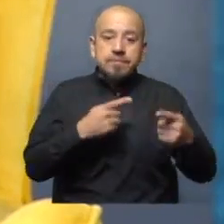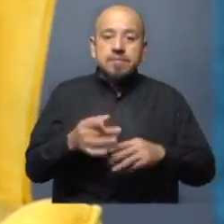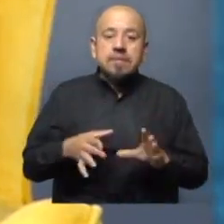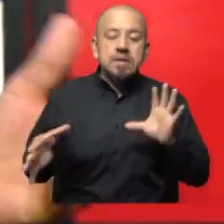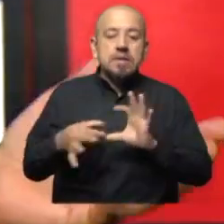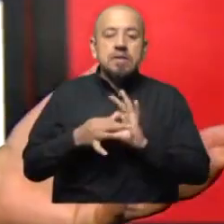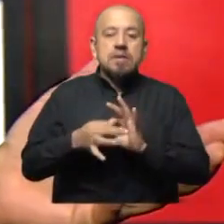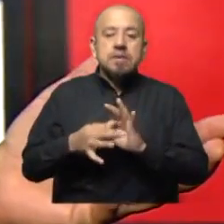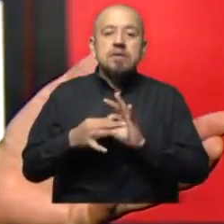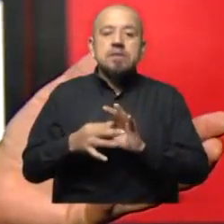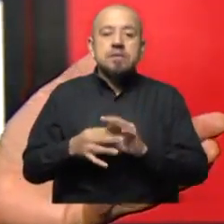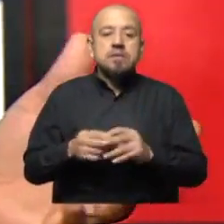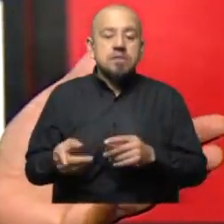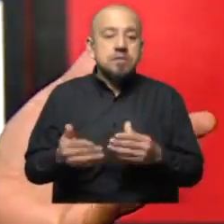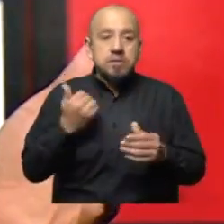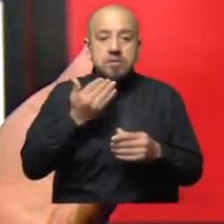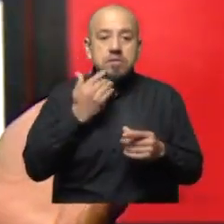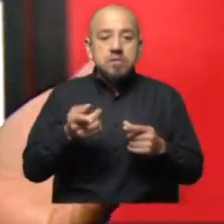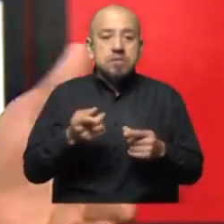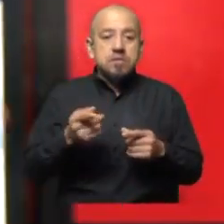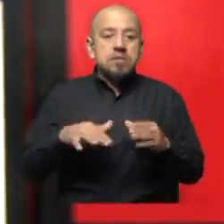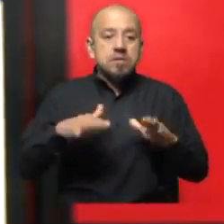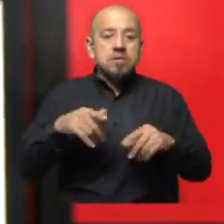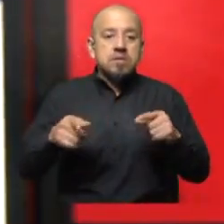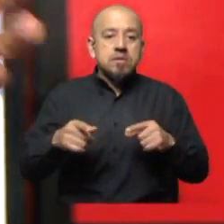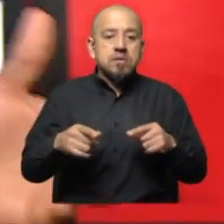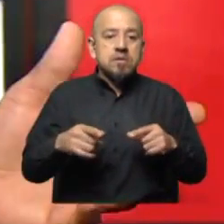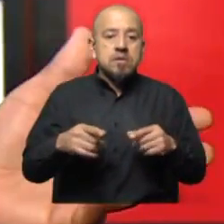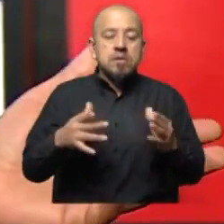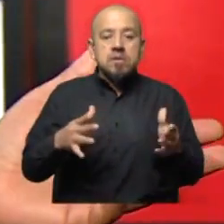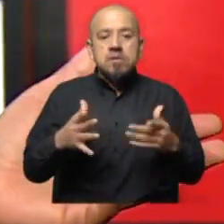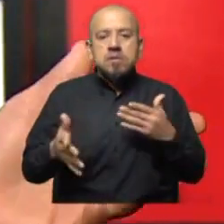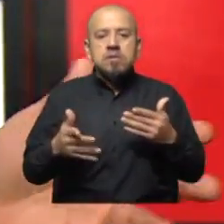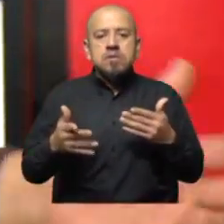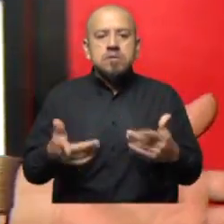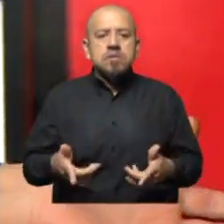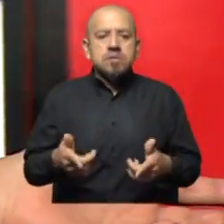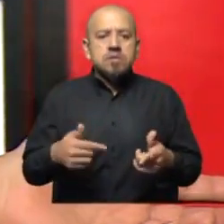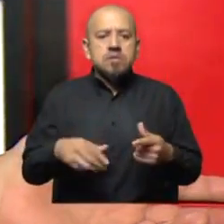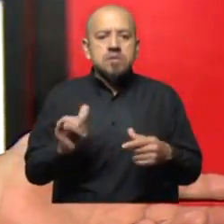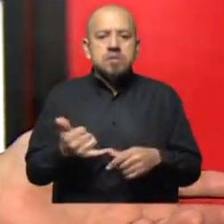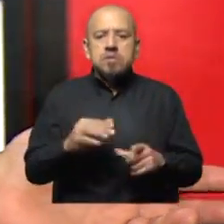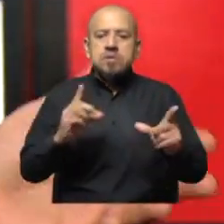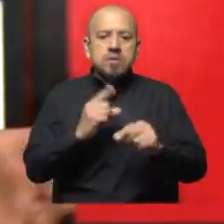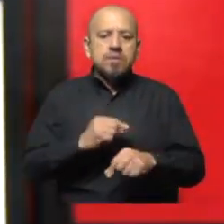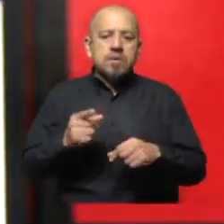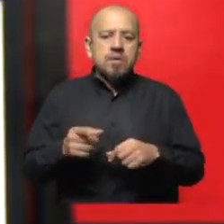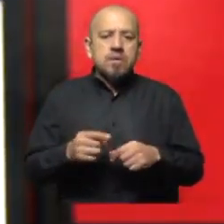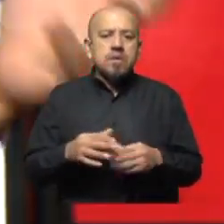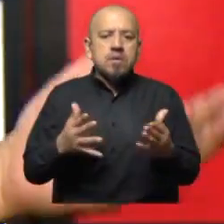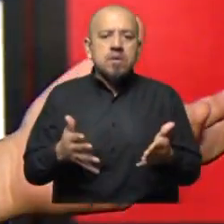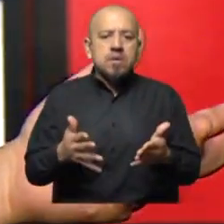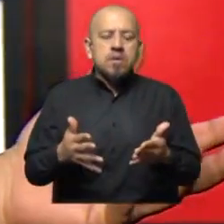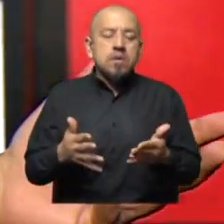claro no sabíamos que era porque momentos a veces además teníamos a veces peleas interna decíamos esto ya se tiene que terminar y no había manera